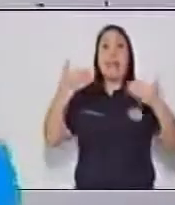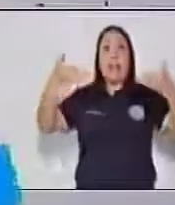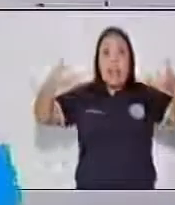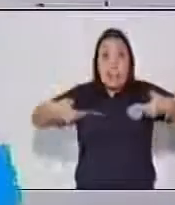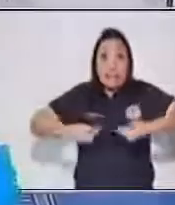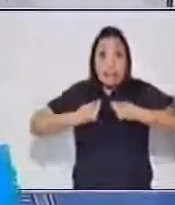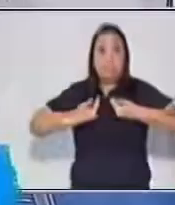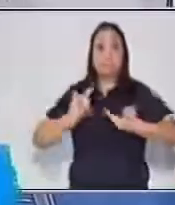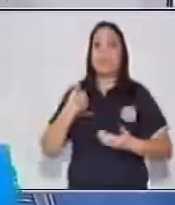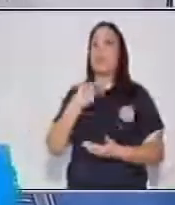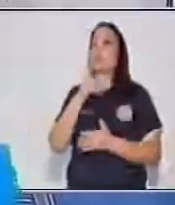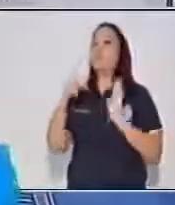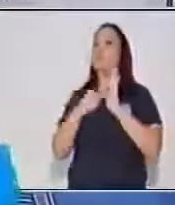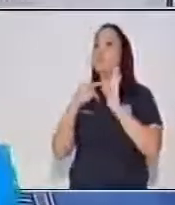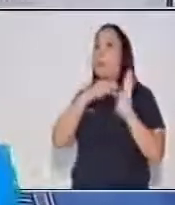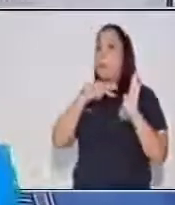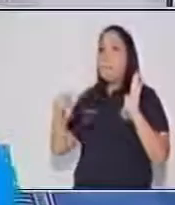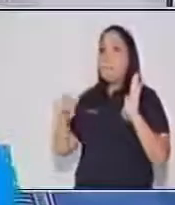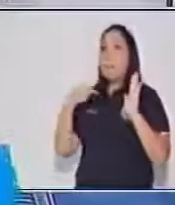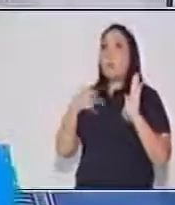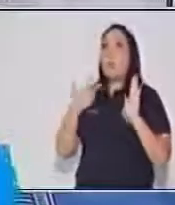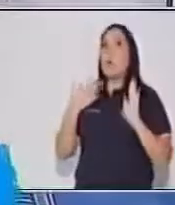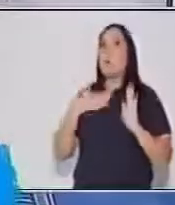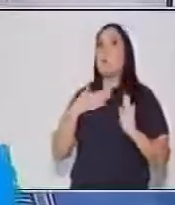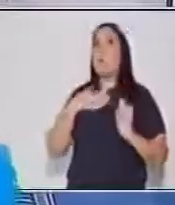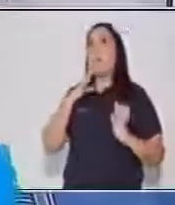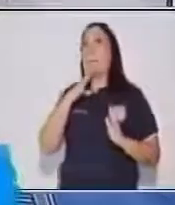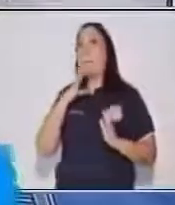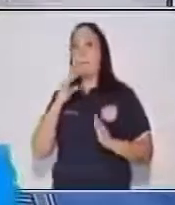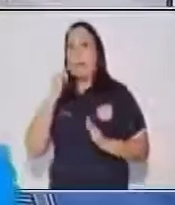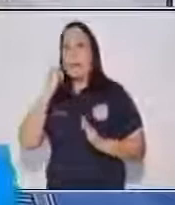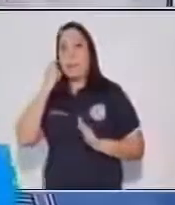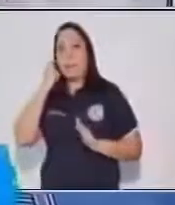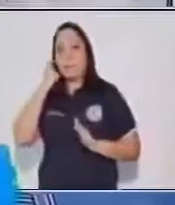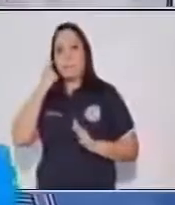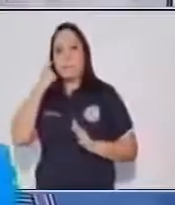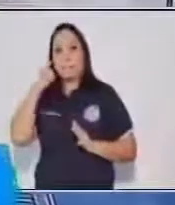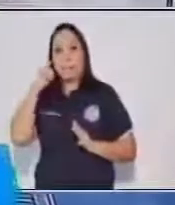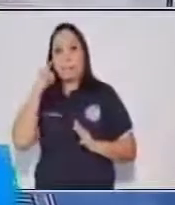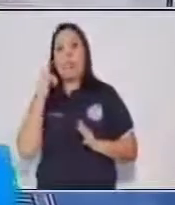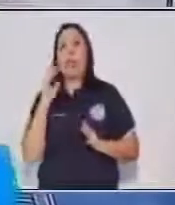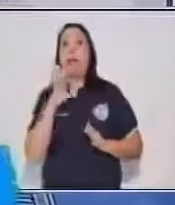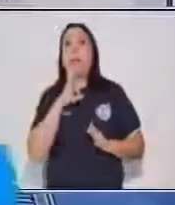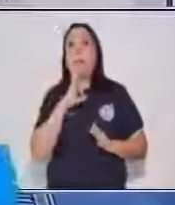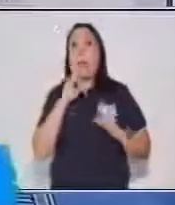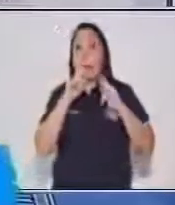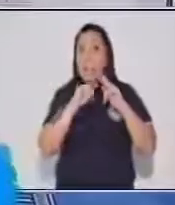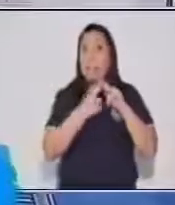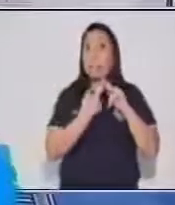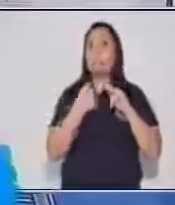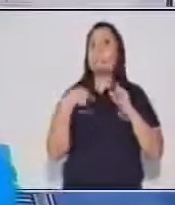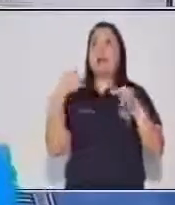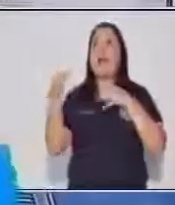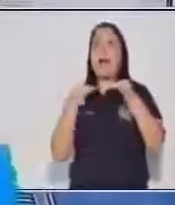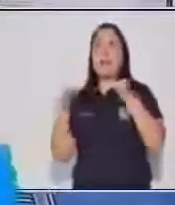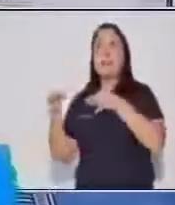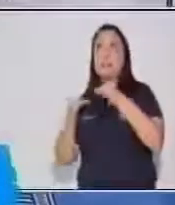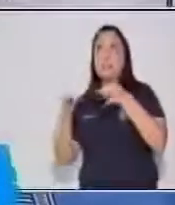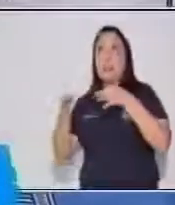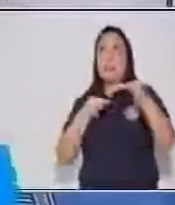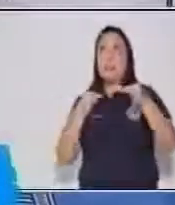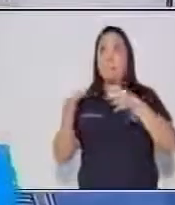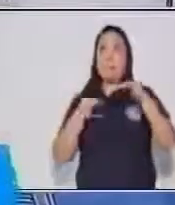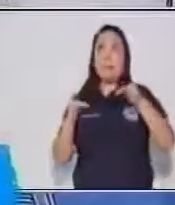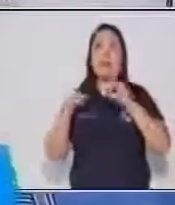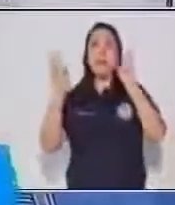presentas, te das a conocer, hablas las palabras iniciales de qué es lo que vas o cuál va a ser